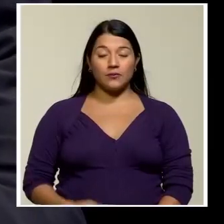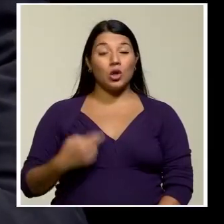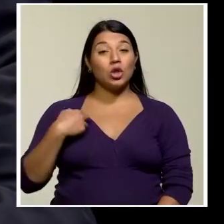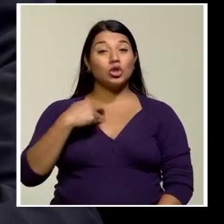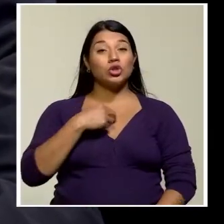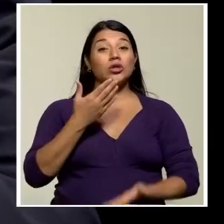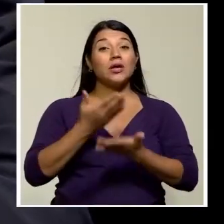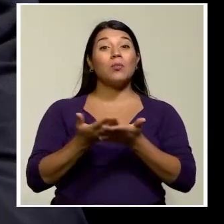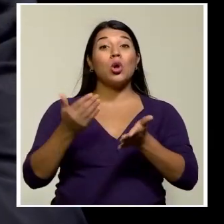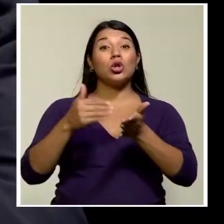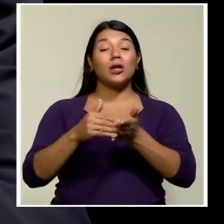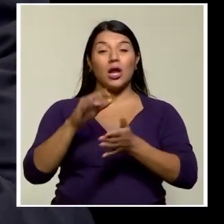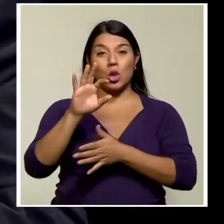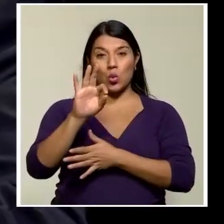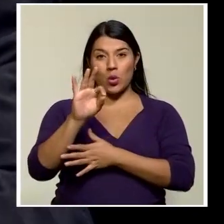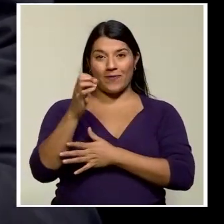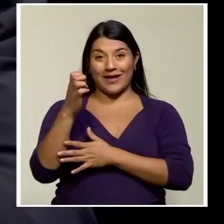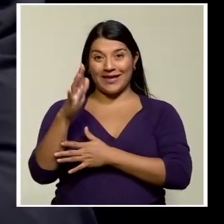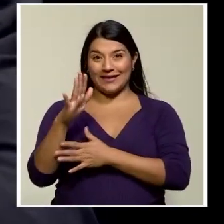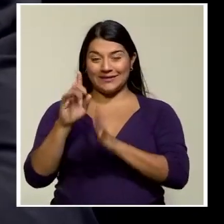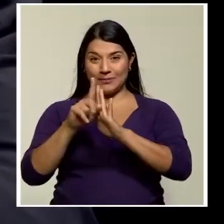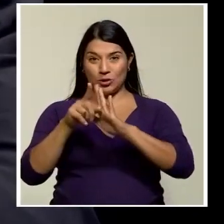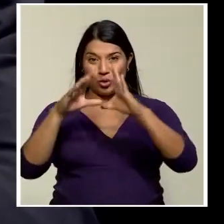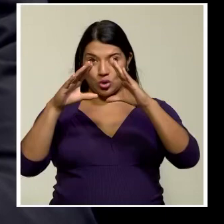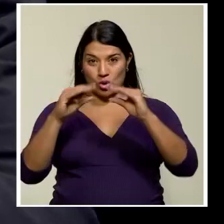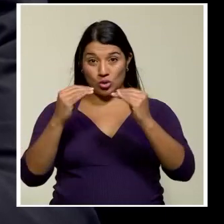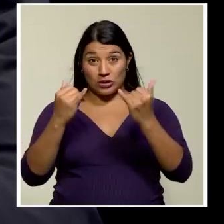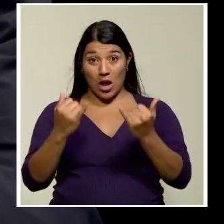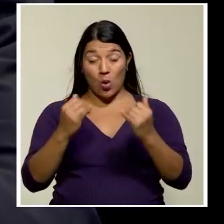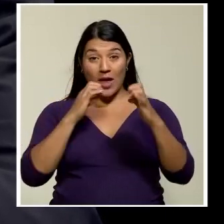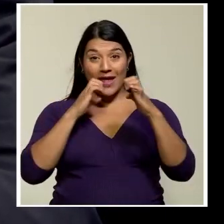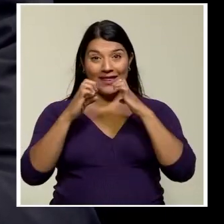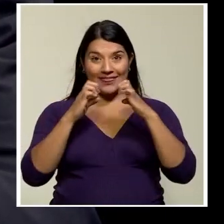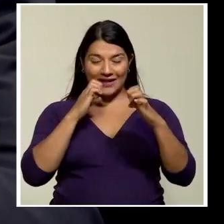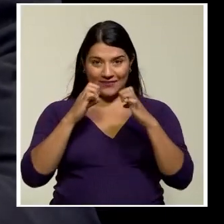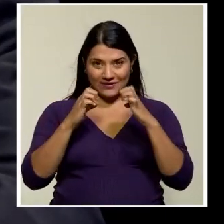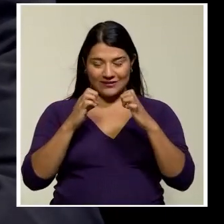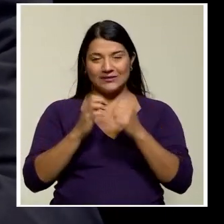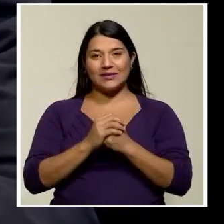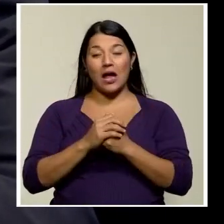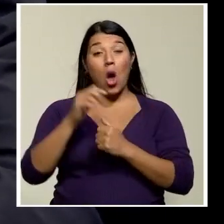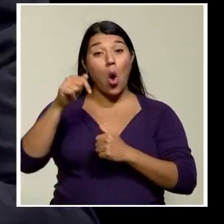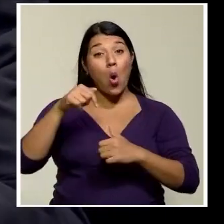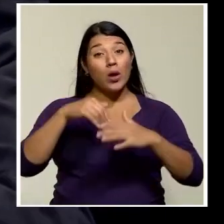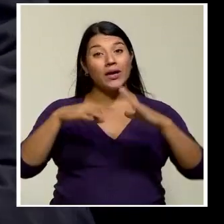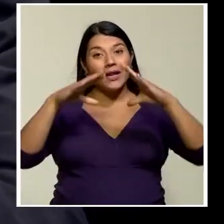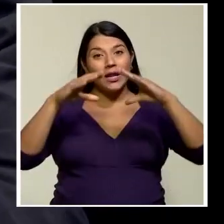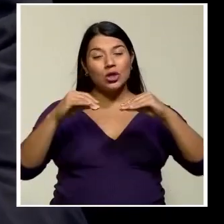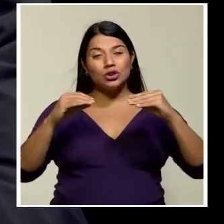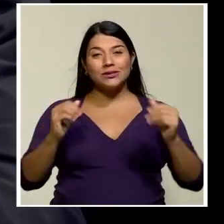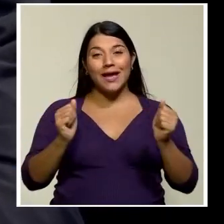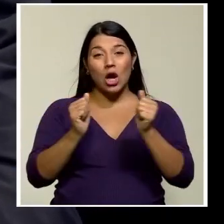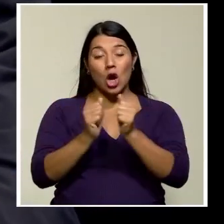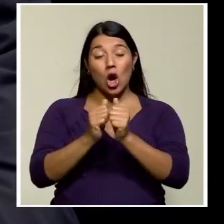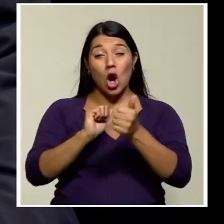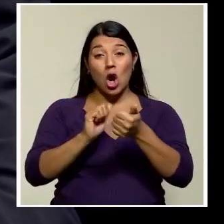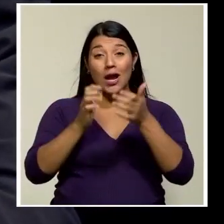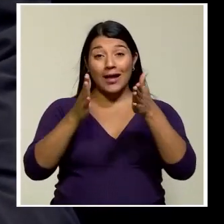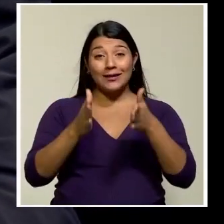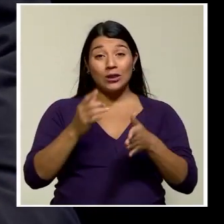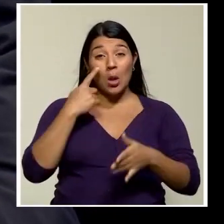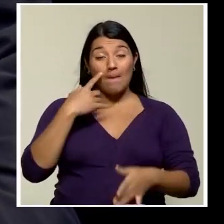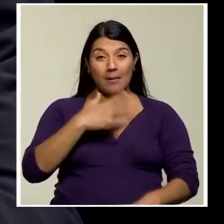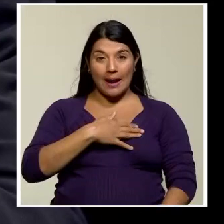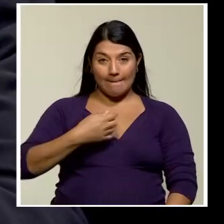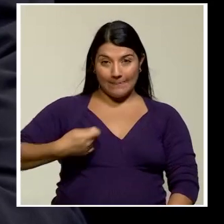Estamos de regreso, 9:15 de la noche. Vamos ahora a nuestra entrevista de mano a mano esta noche con el candidato a